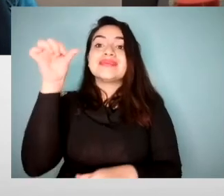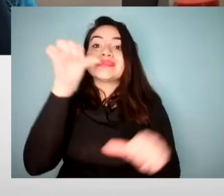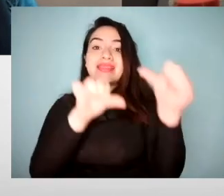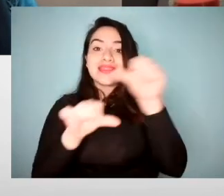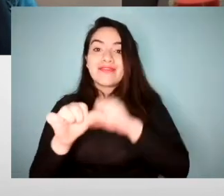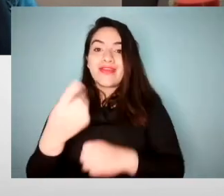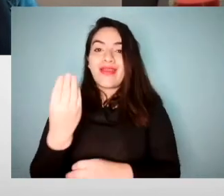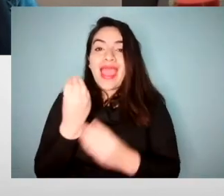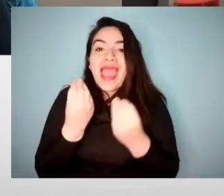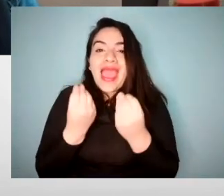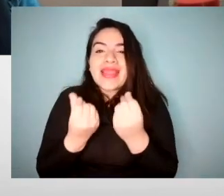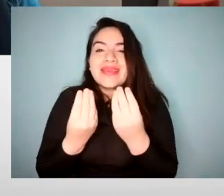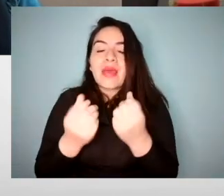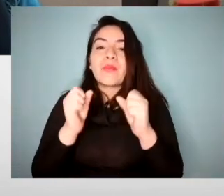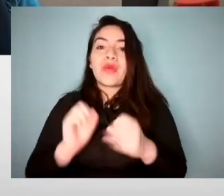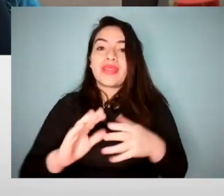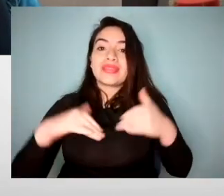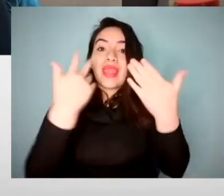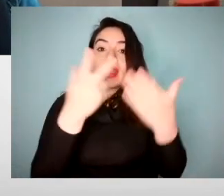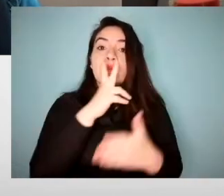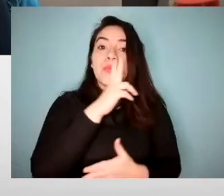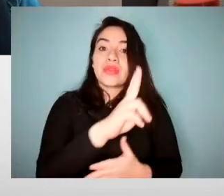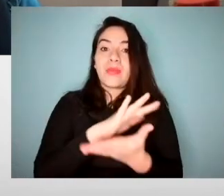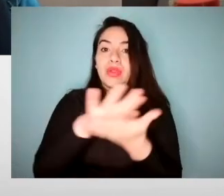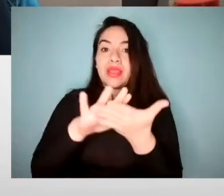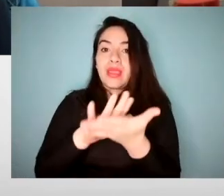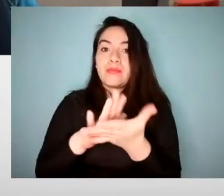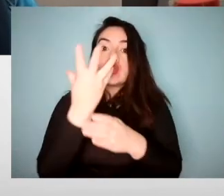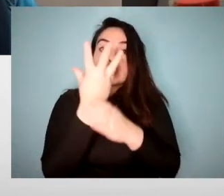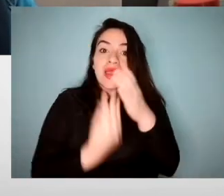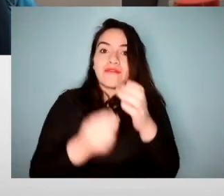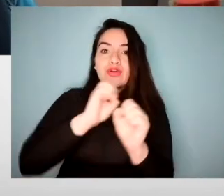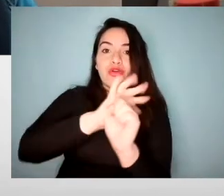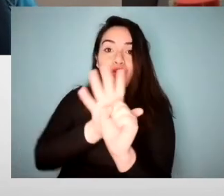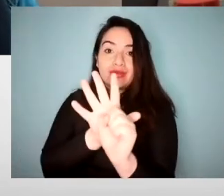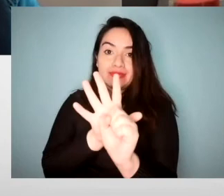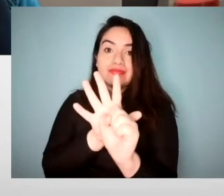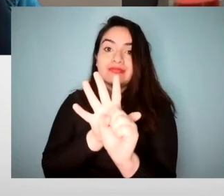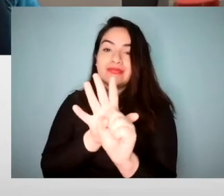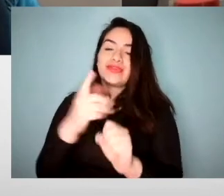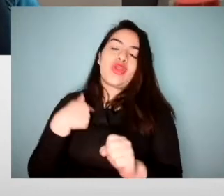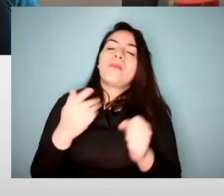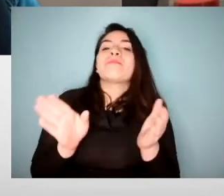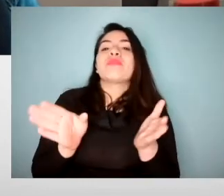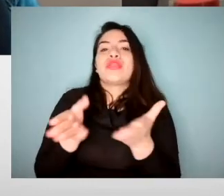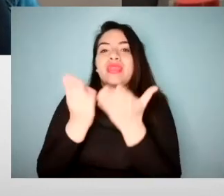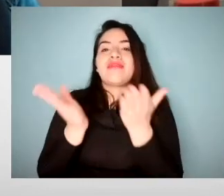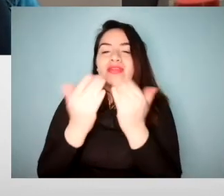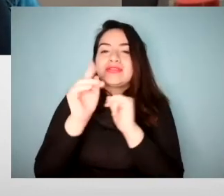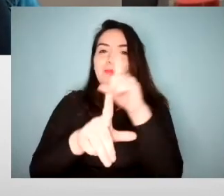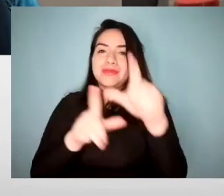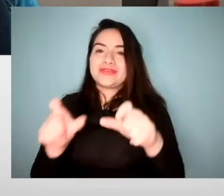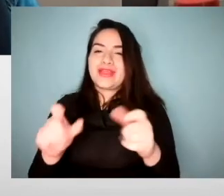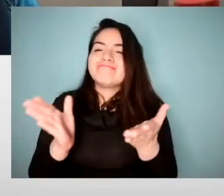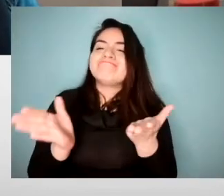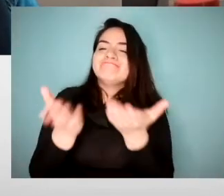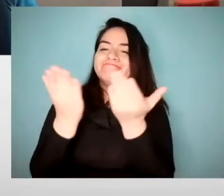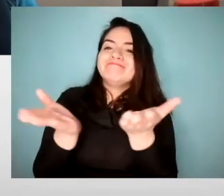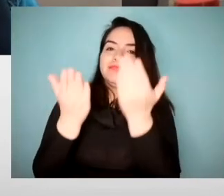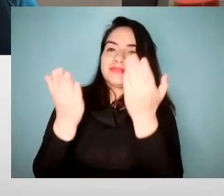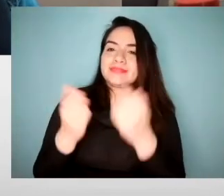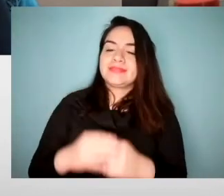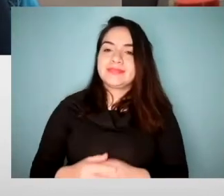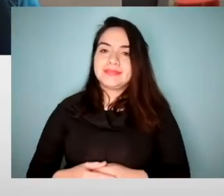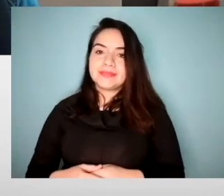solucionar problemáticas tan graves como el COVID. Así que yo motivaría a los chicos y los incentivaría a que en el